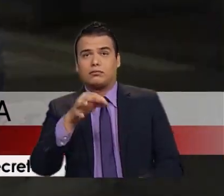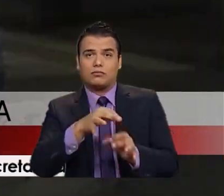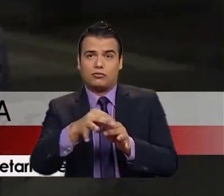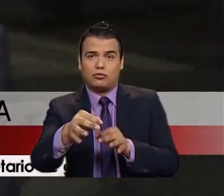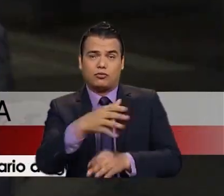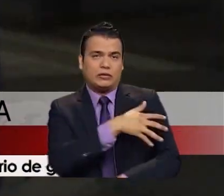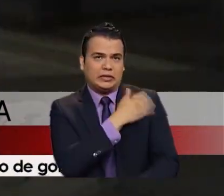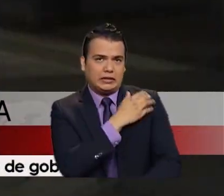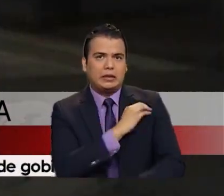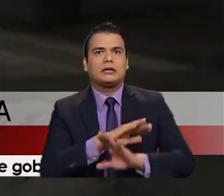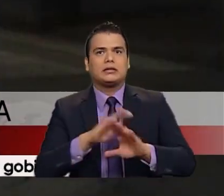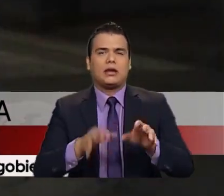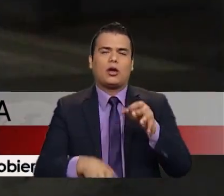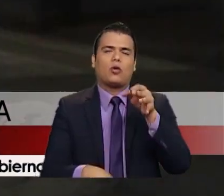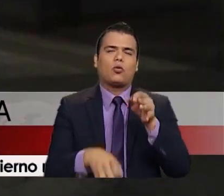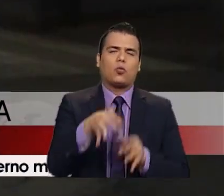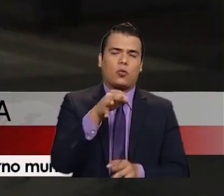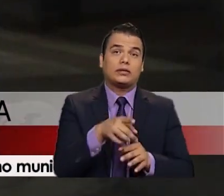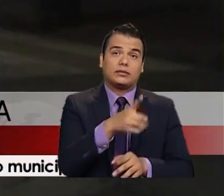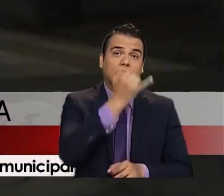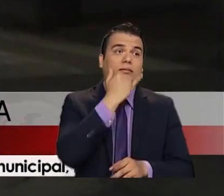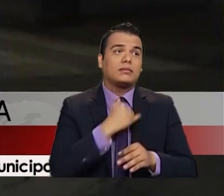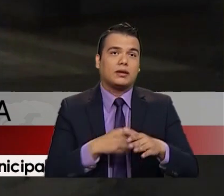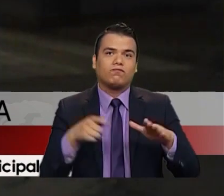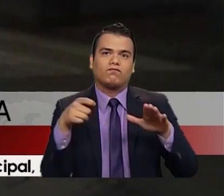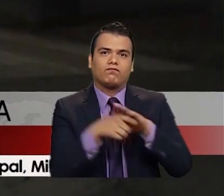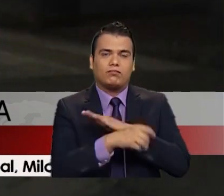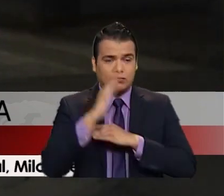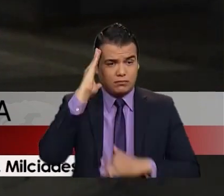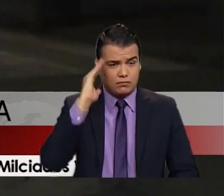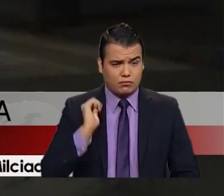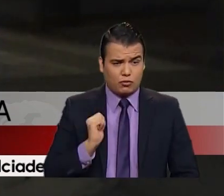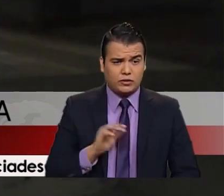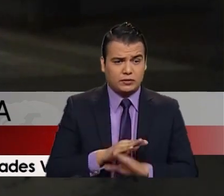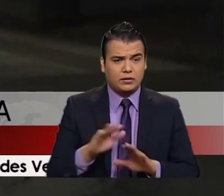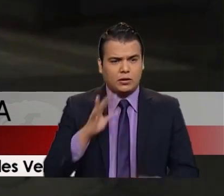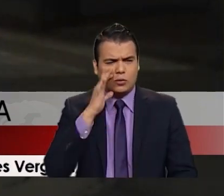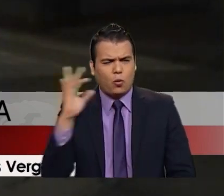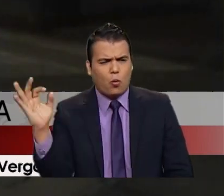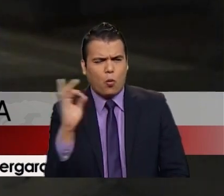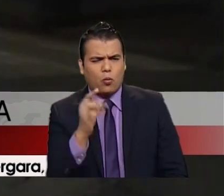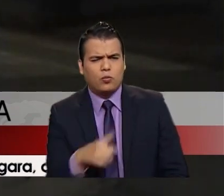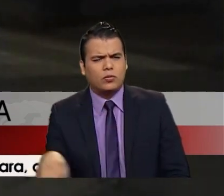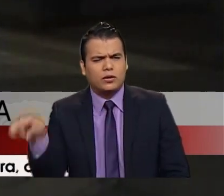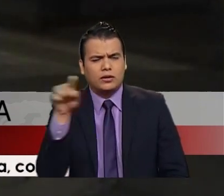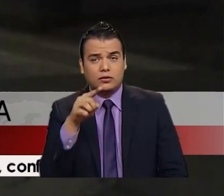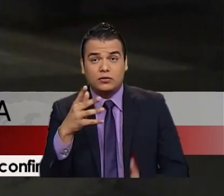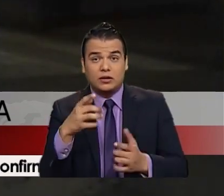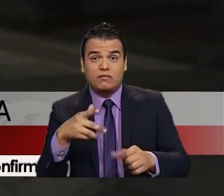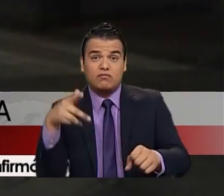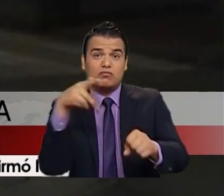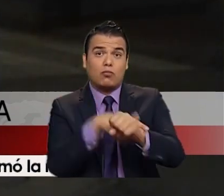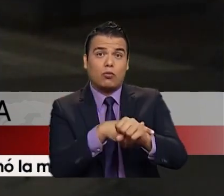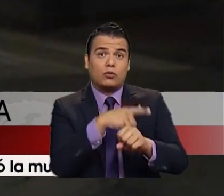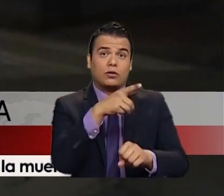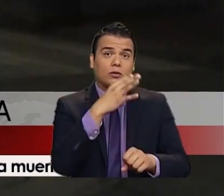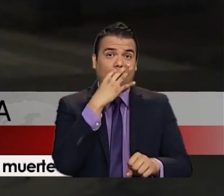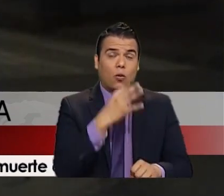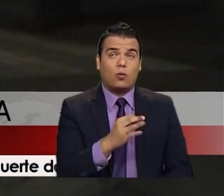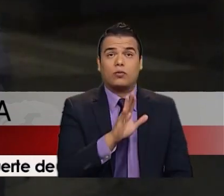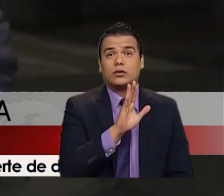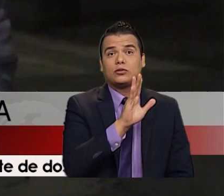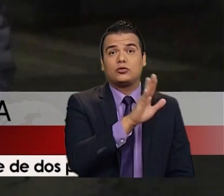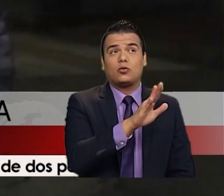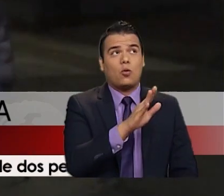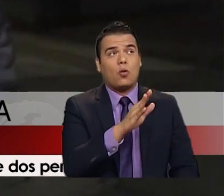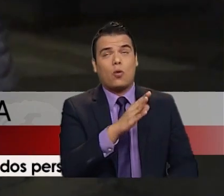las autoridades intentan establecer si los hombres armados intentaban dar muerte al detenido o intentaban evitar